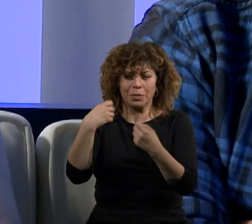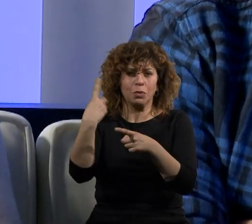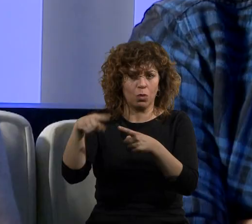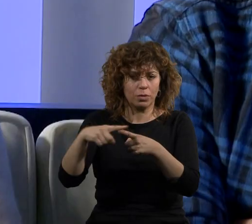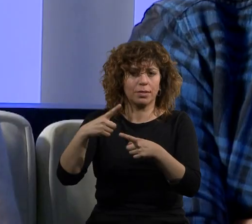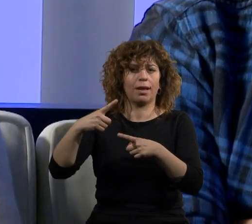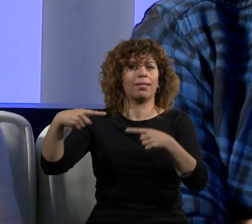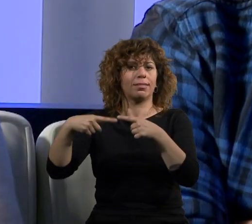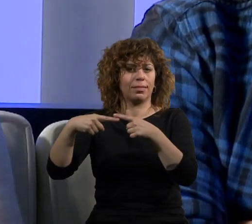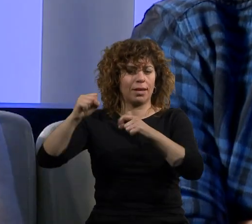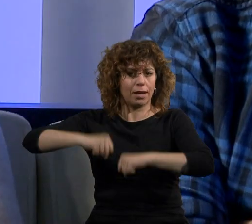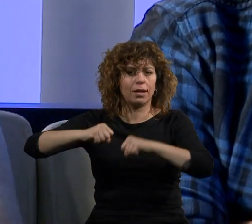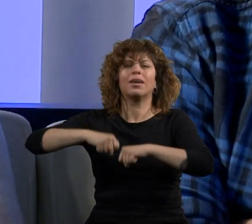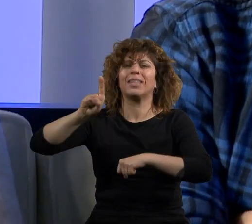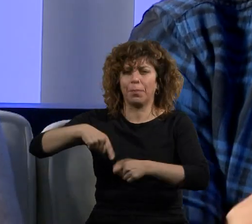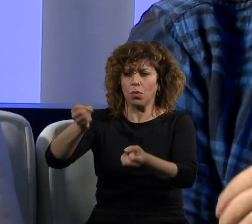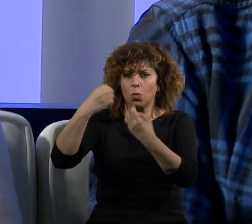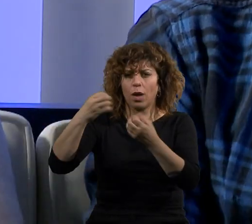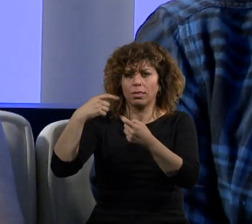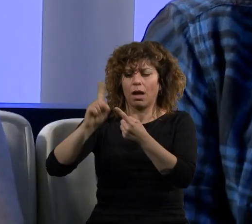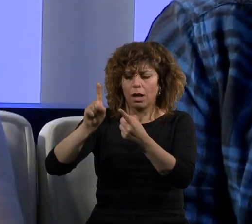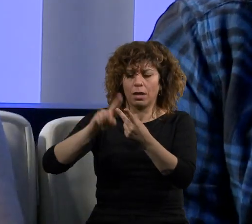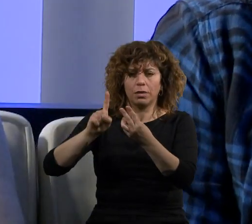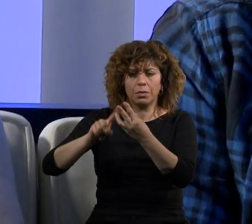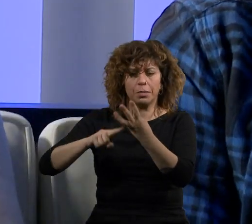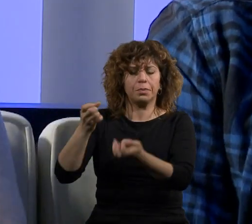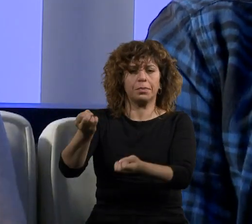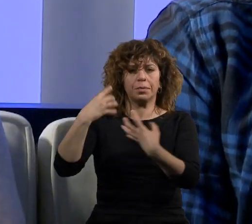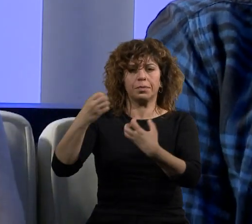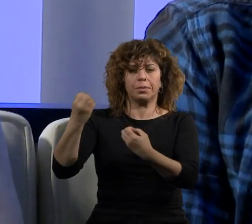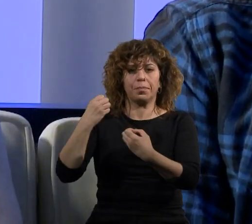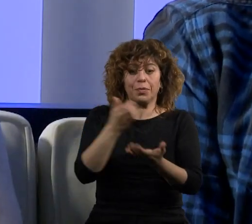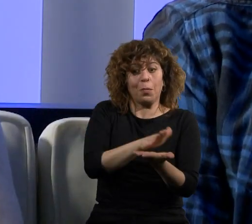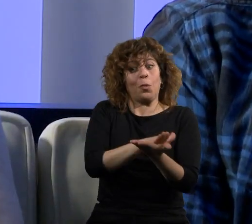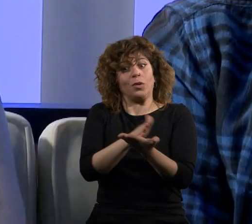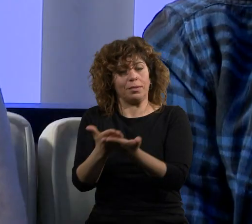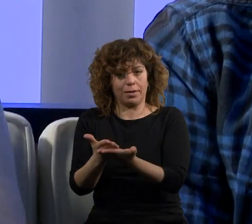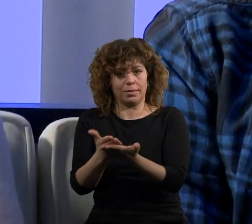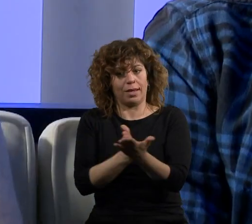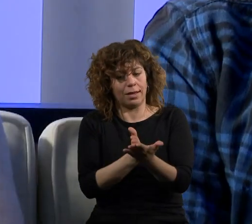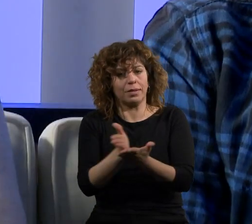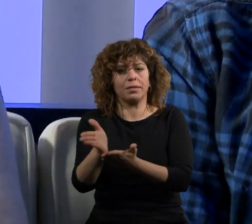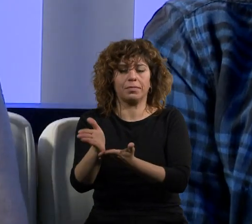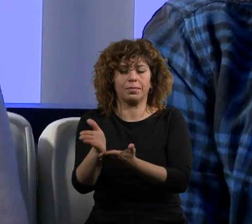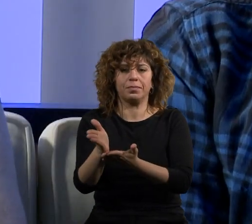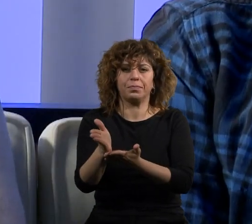tía mayor, la tía Encarna, me contó muchas cosas. Y por otra parte, vi que era